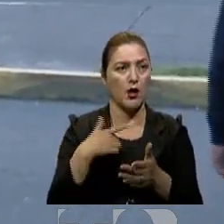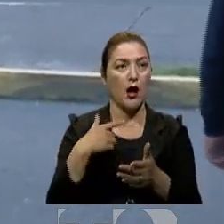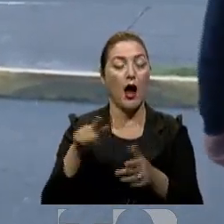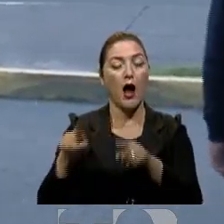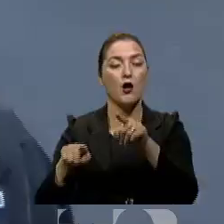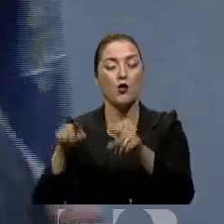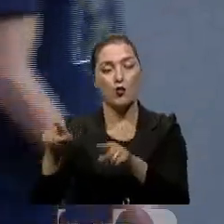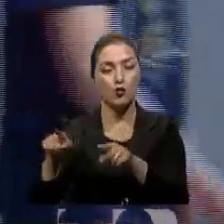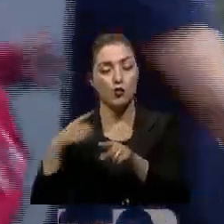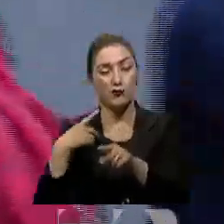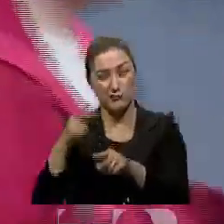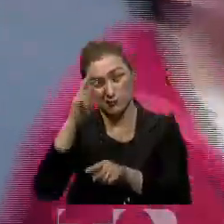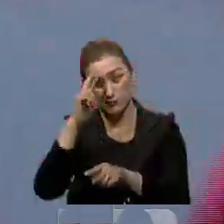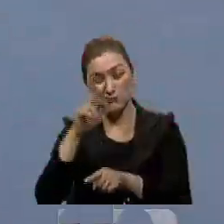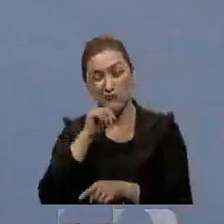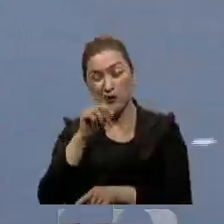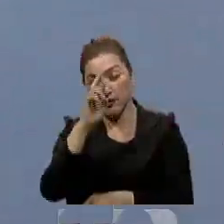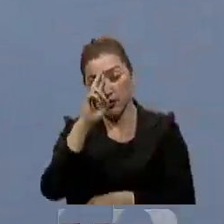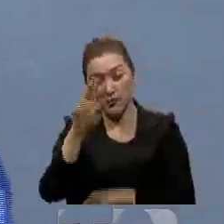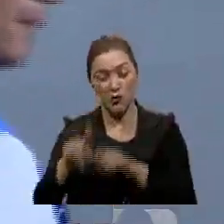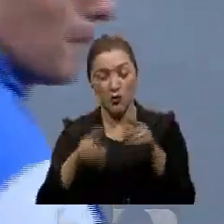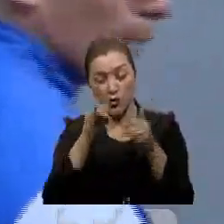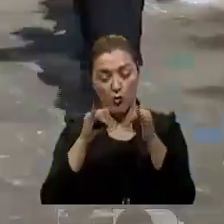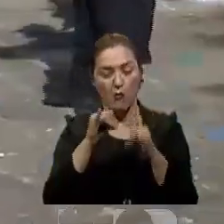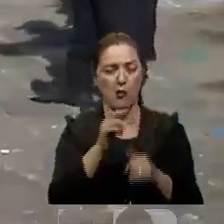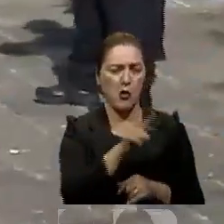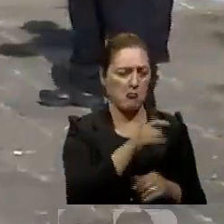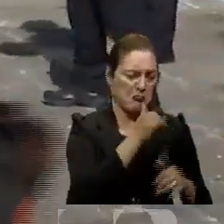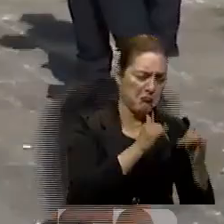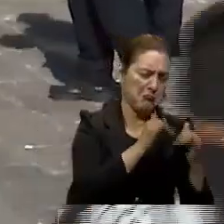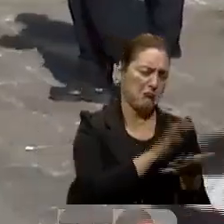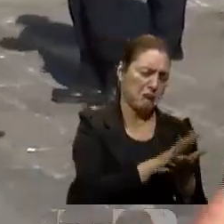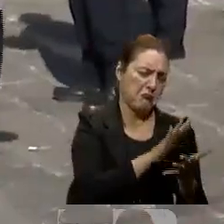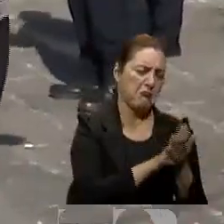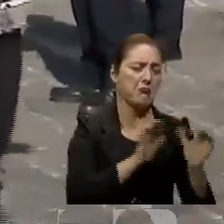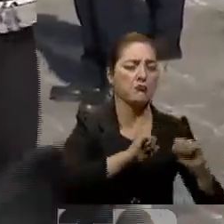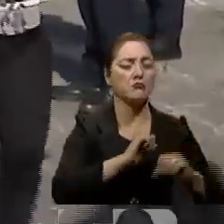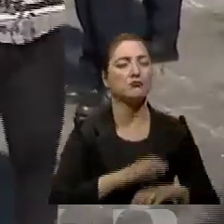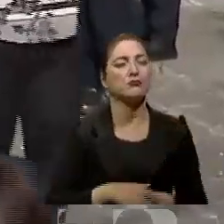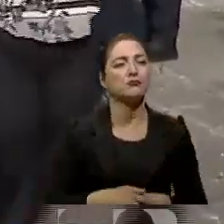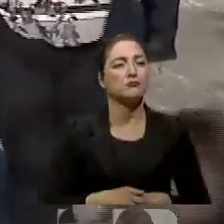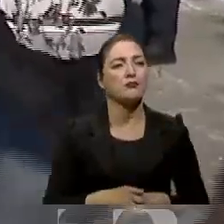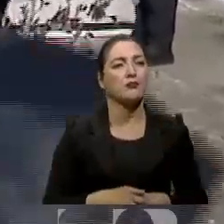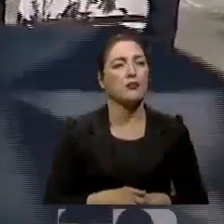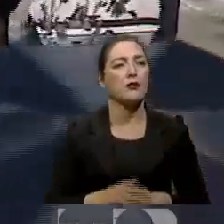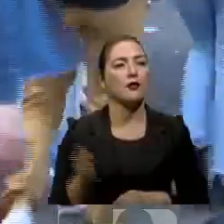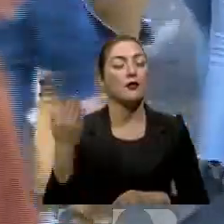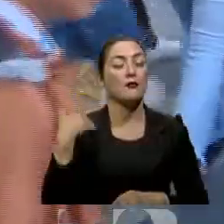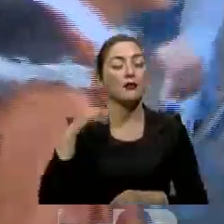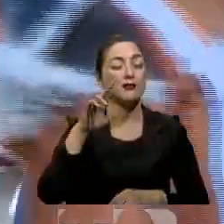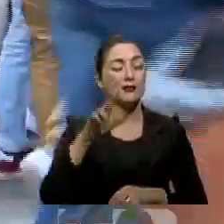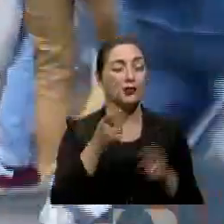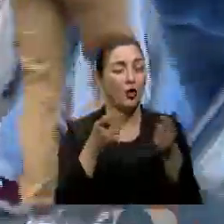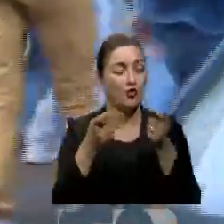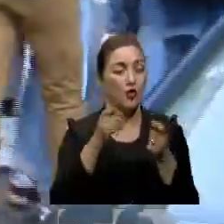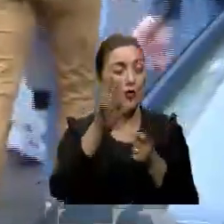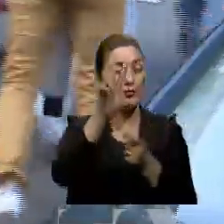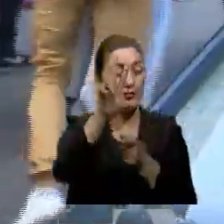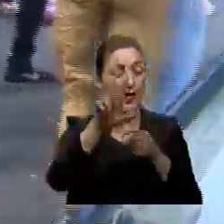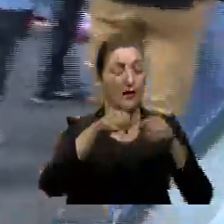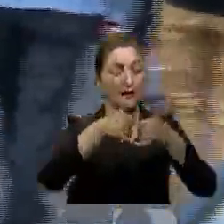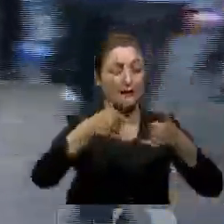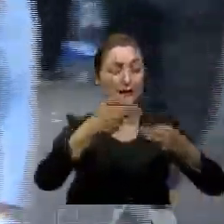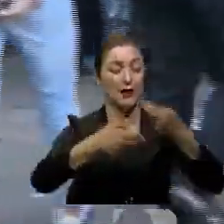pero no todos somos. Desde que empezaron a ejecutarse estos operativos semanas atrás, tres locales han sido clausurados por expender licor